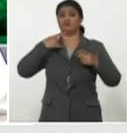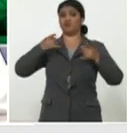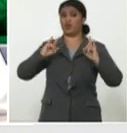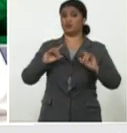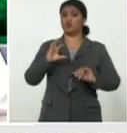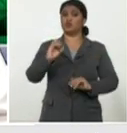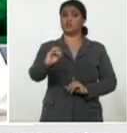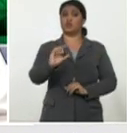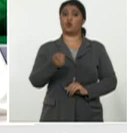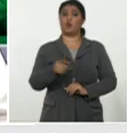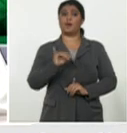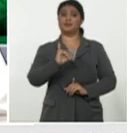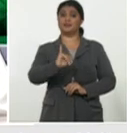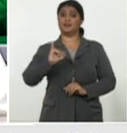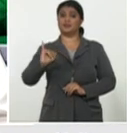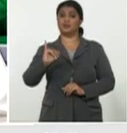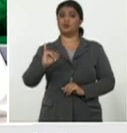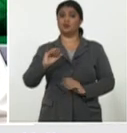a